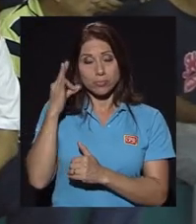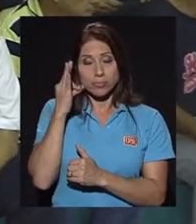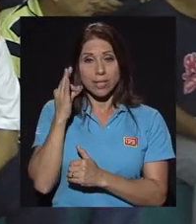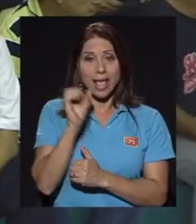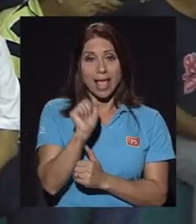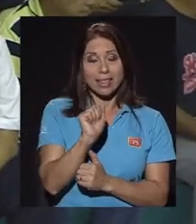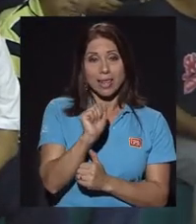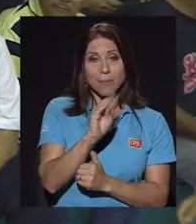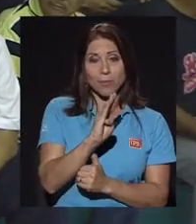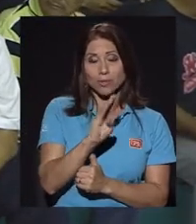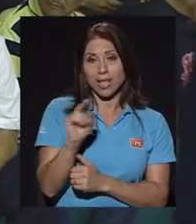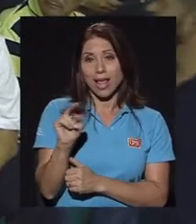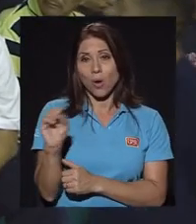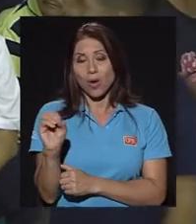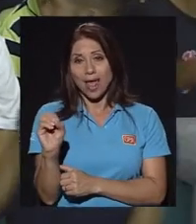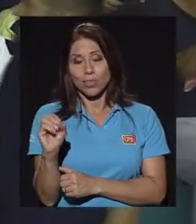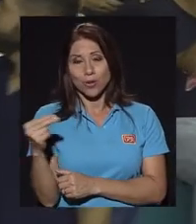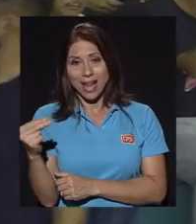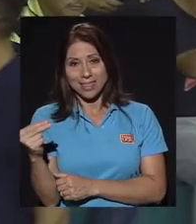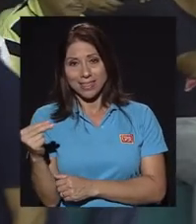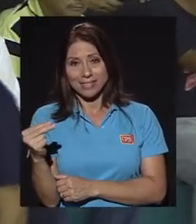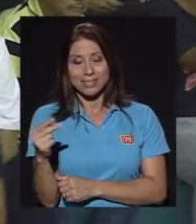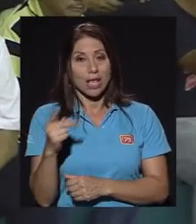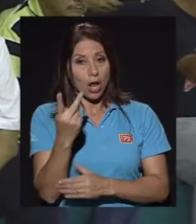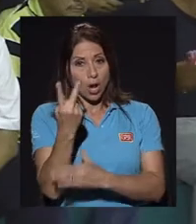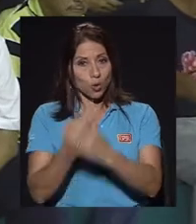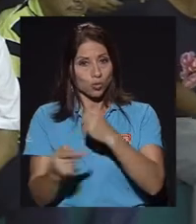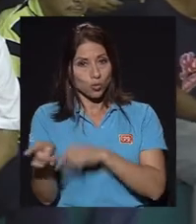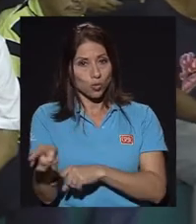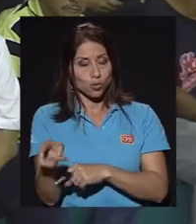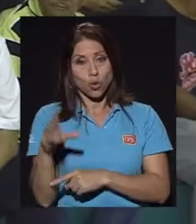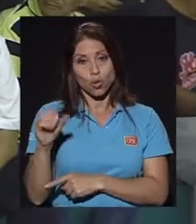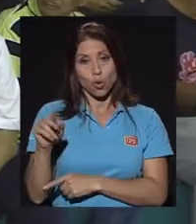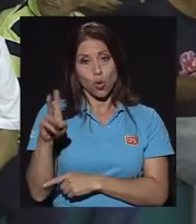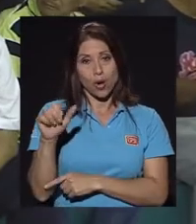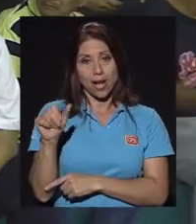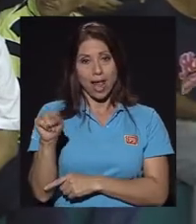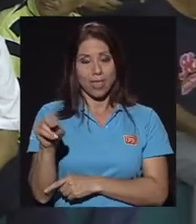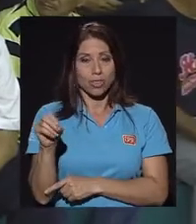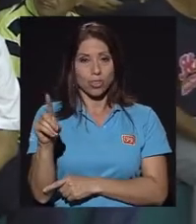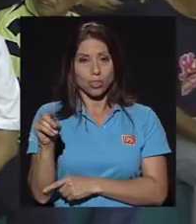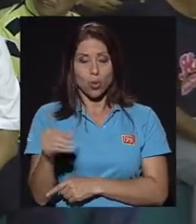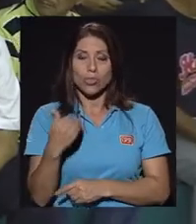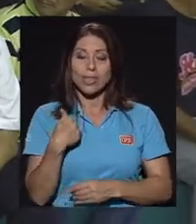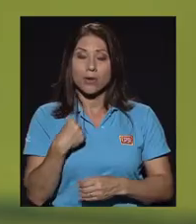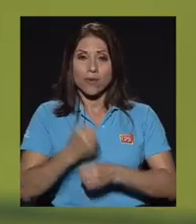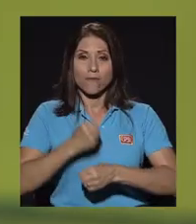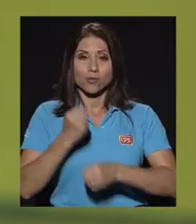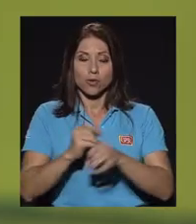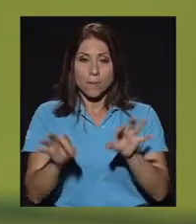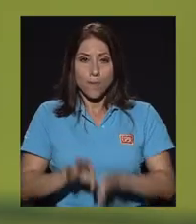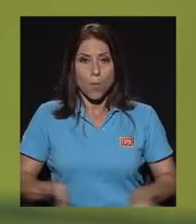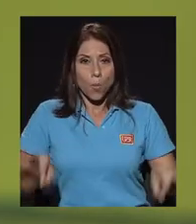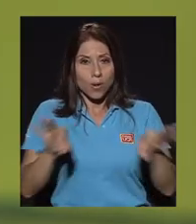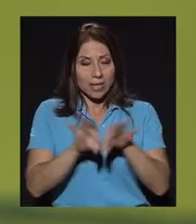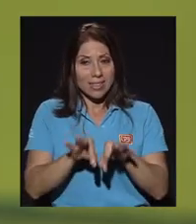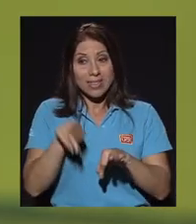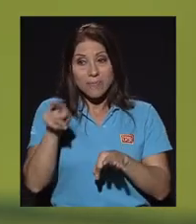rol. No es que la segunda alcaldía también. Don Orlando cumple una labor social importantísima de canalizar muchas de las